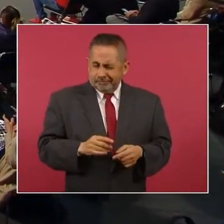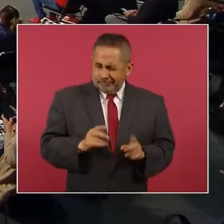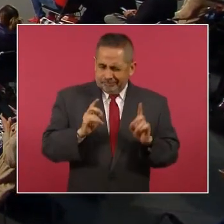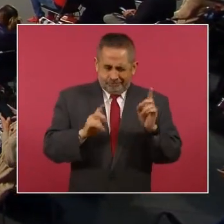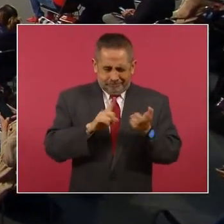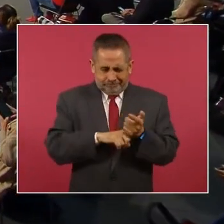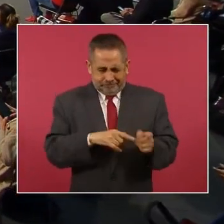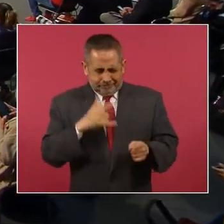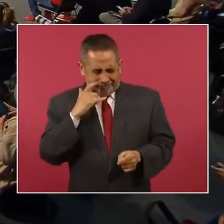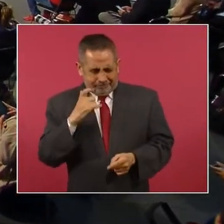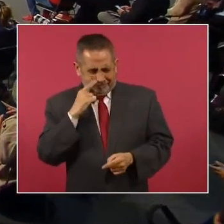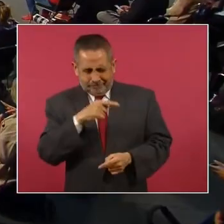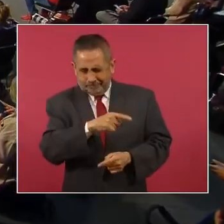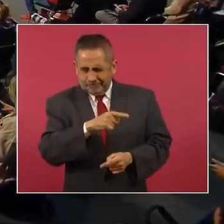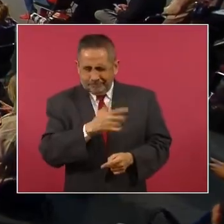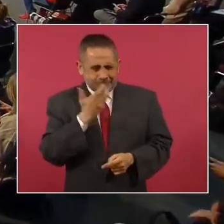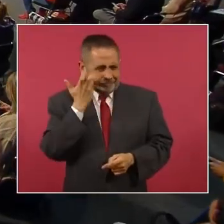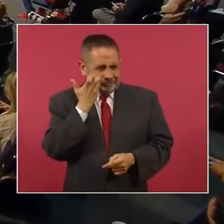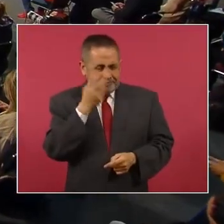extrañas